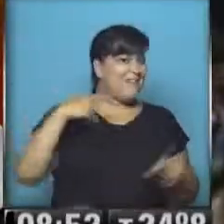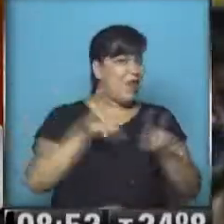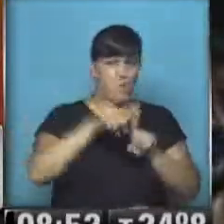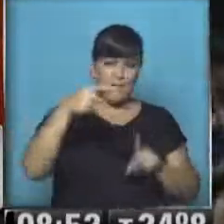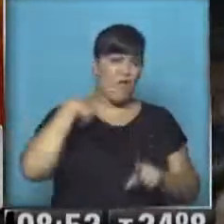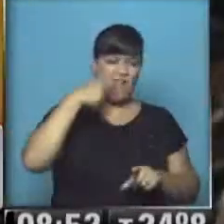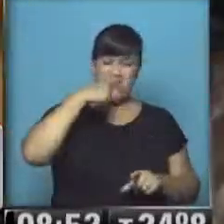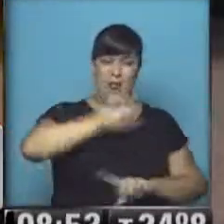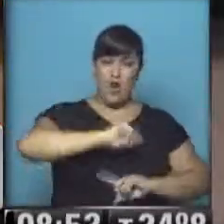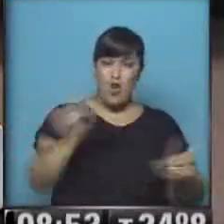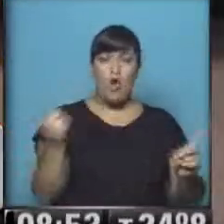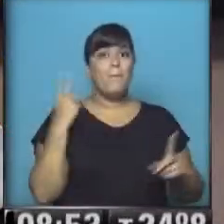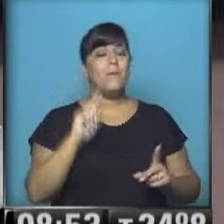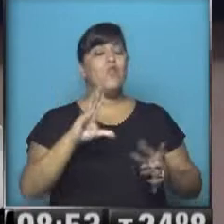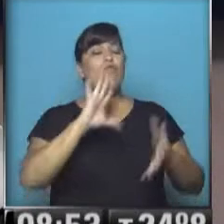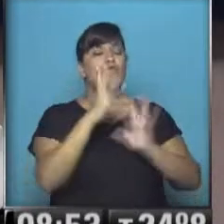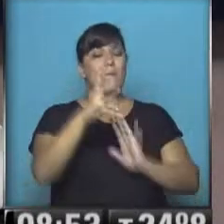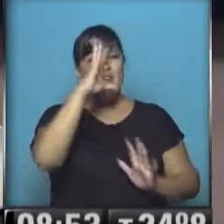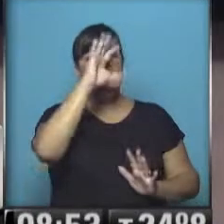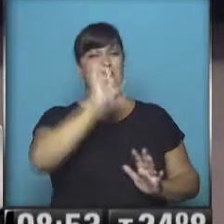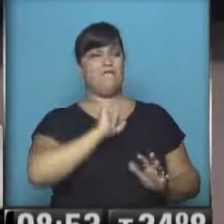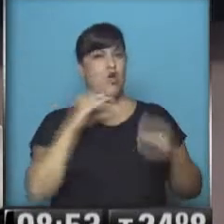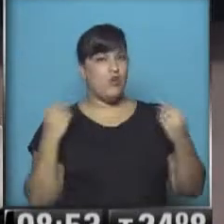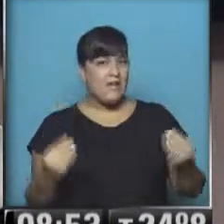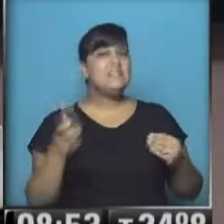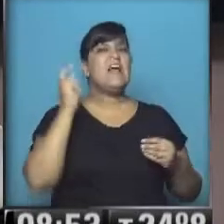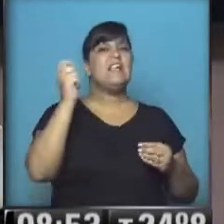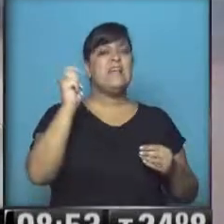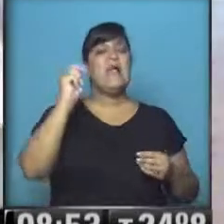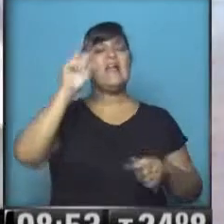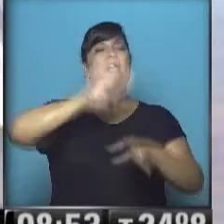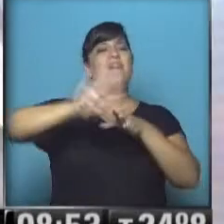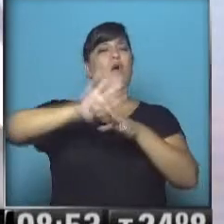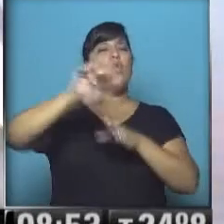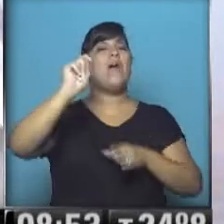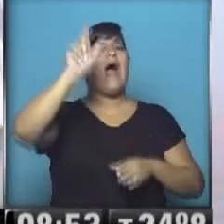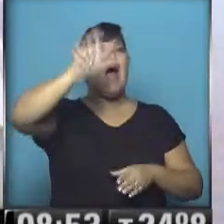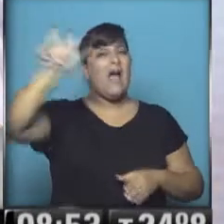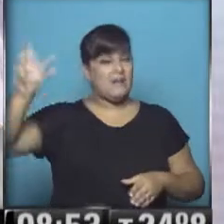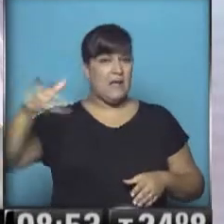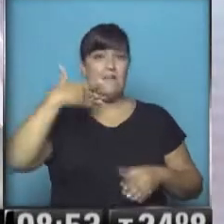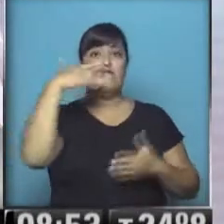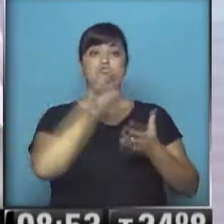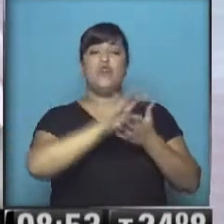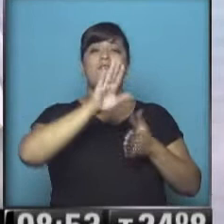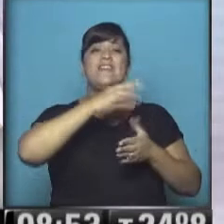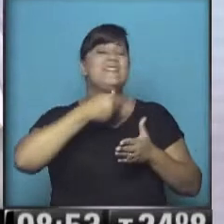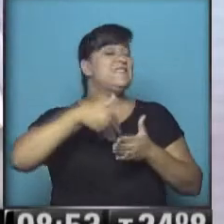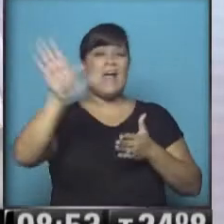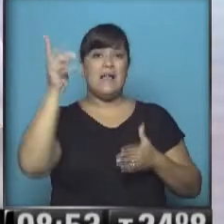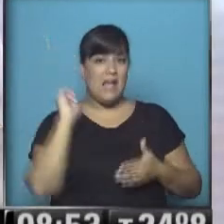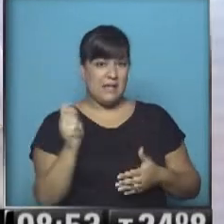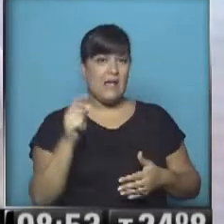es el otro dato a tener en cuenta es quiénes son en este caso los acreedores que cuando hablamos de quita hay que inmediatamente pensar